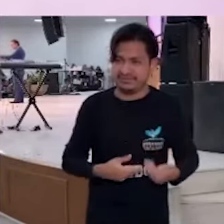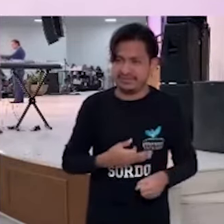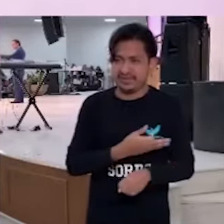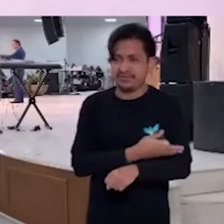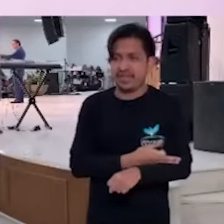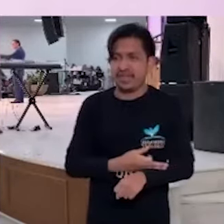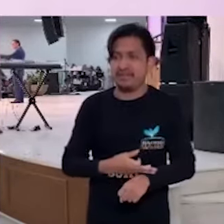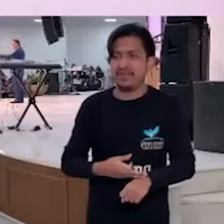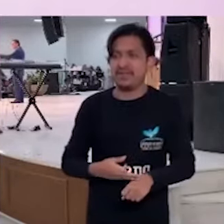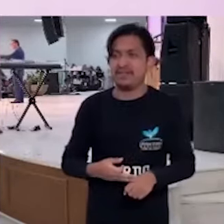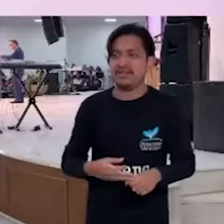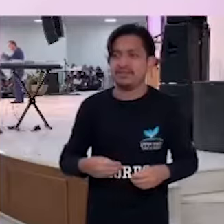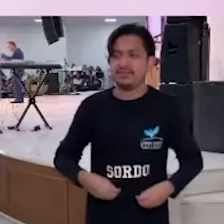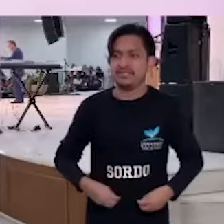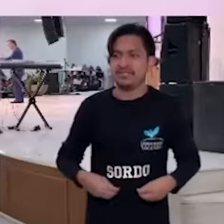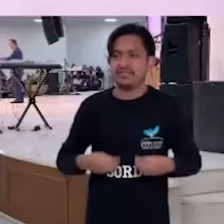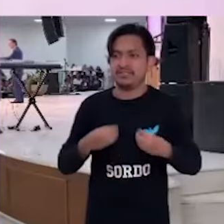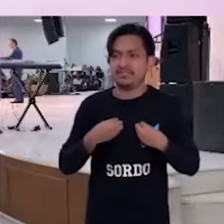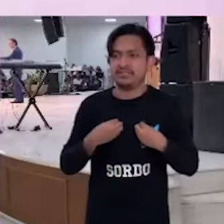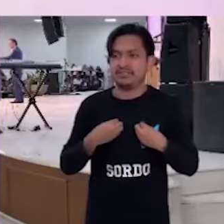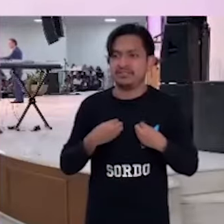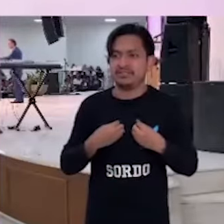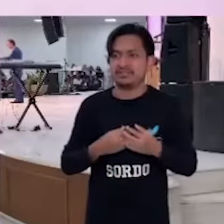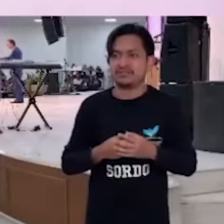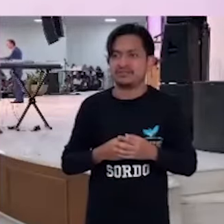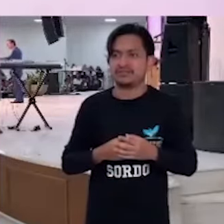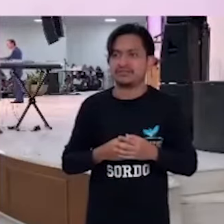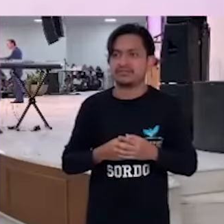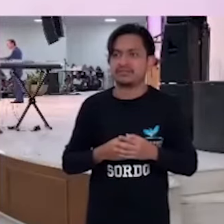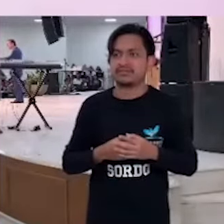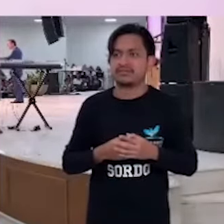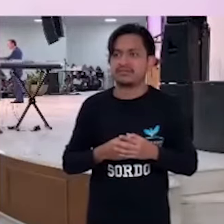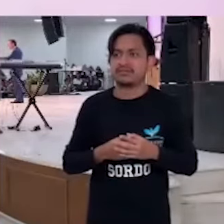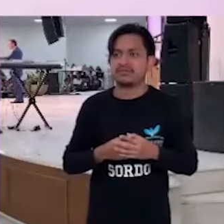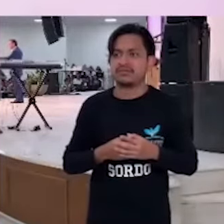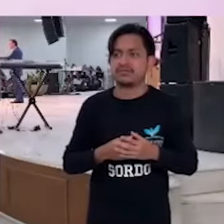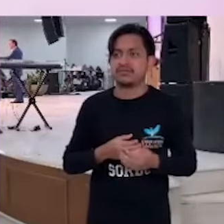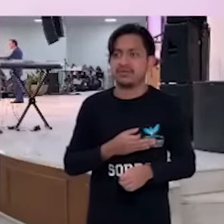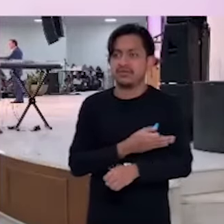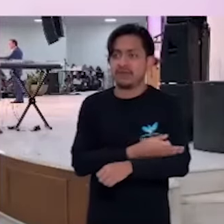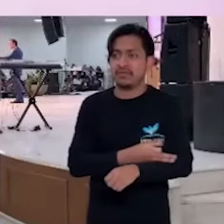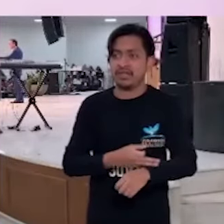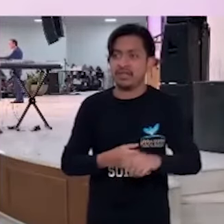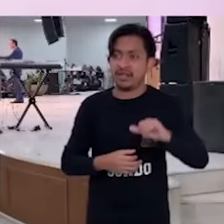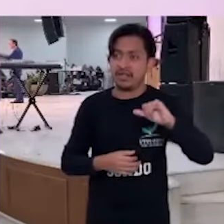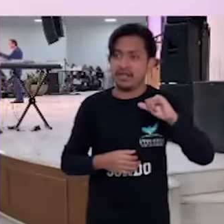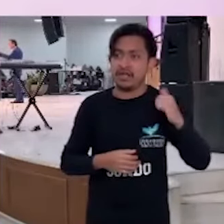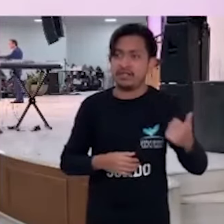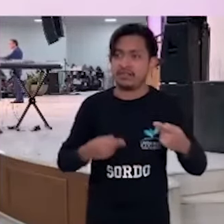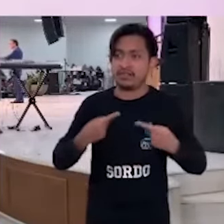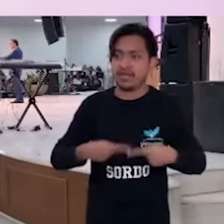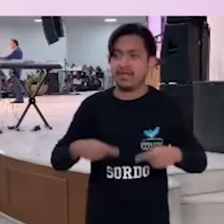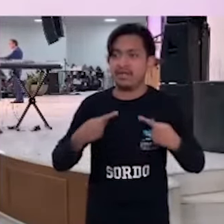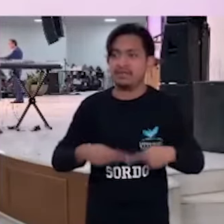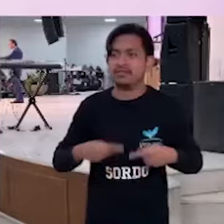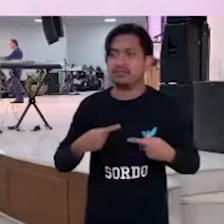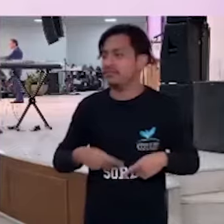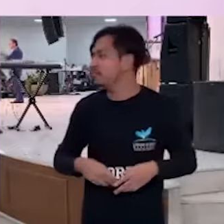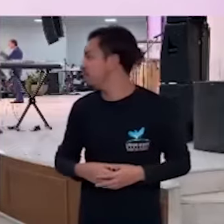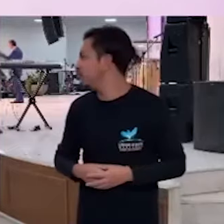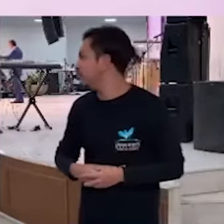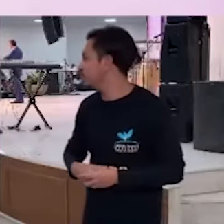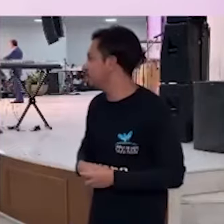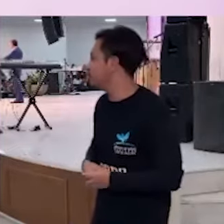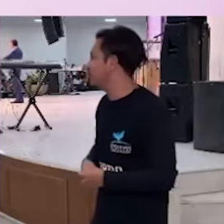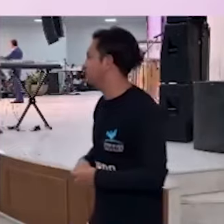a destruir la familia de la persona con la que te mal relacionaste. Si esa mujer era casada,